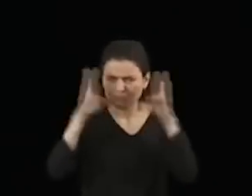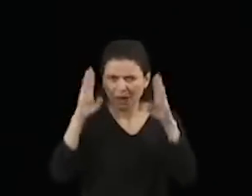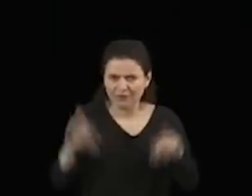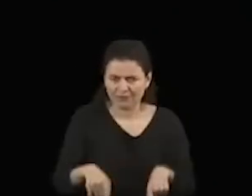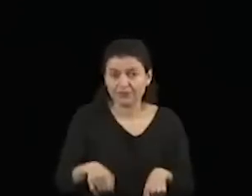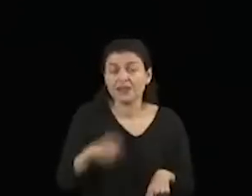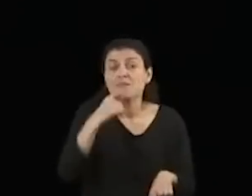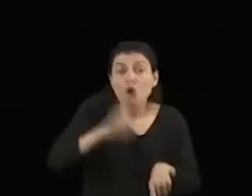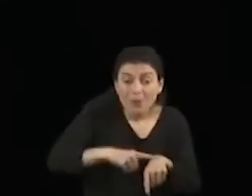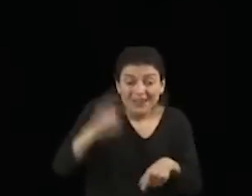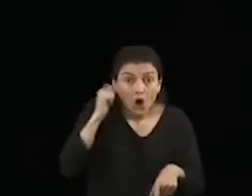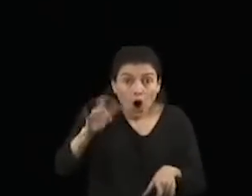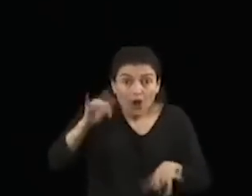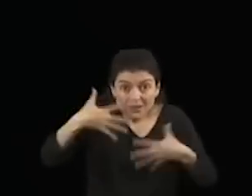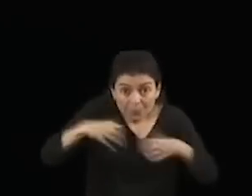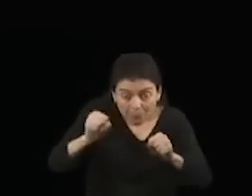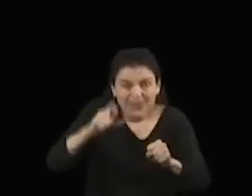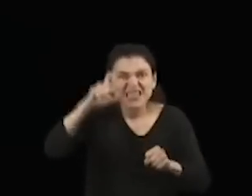cepo.